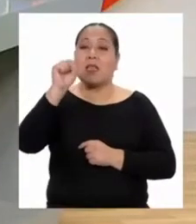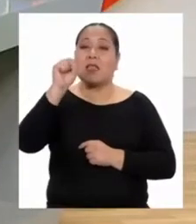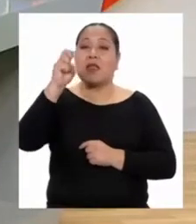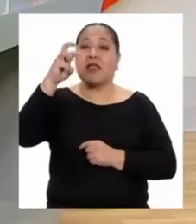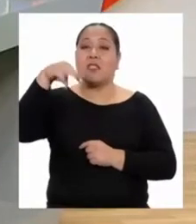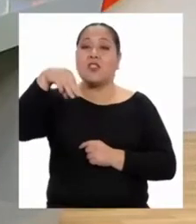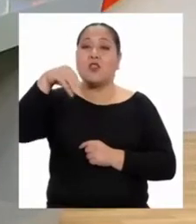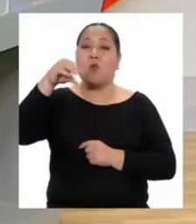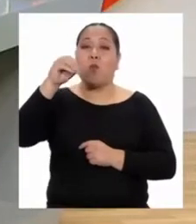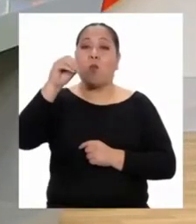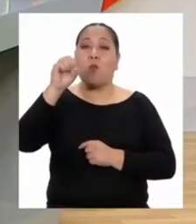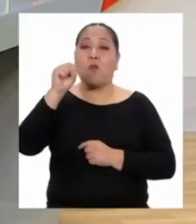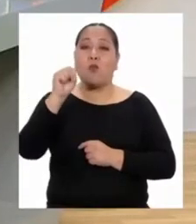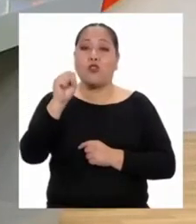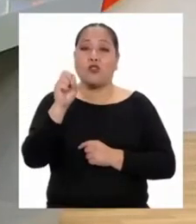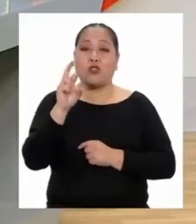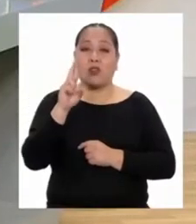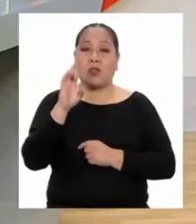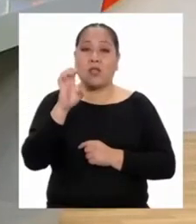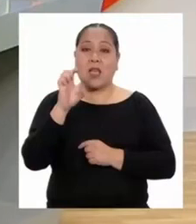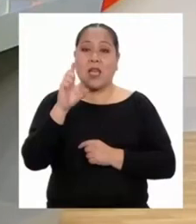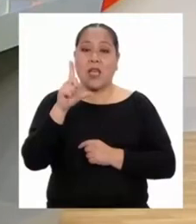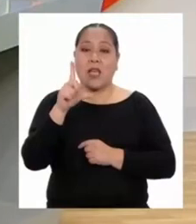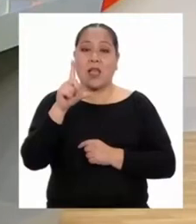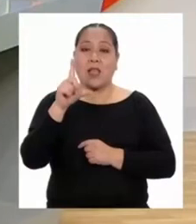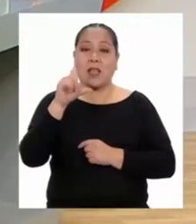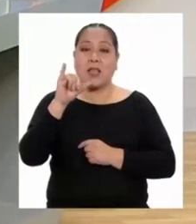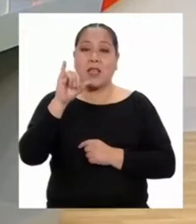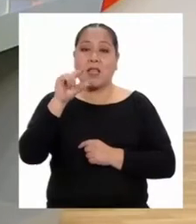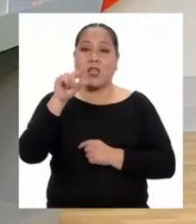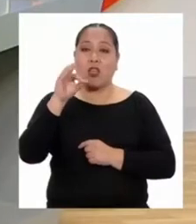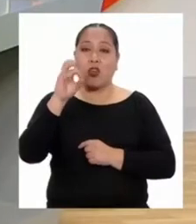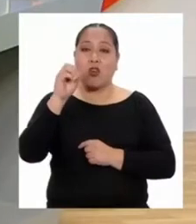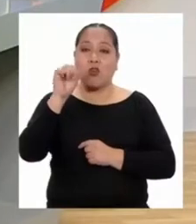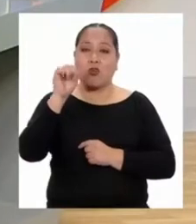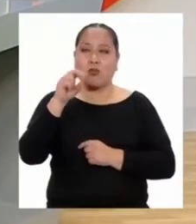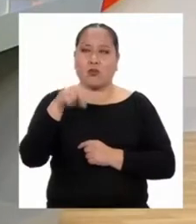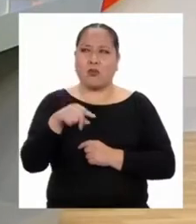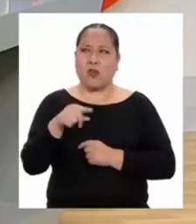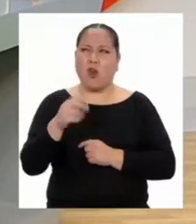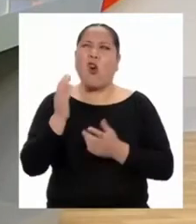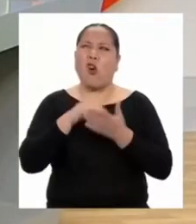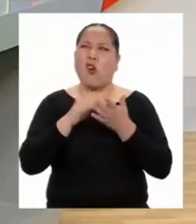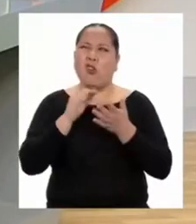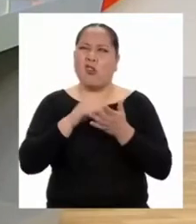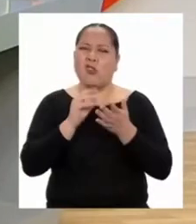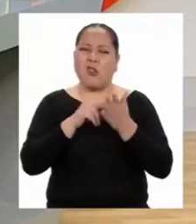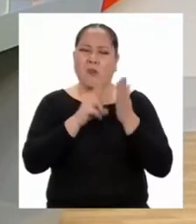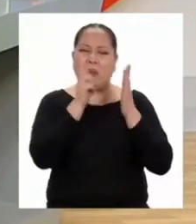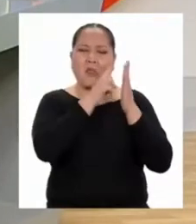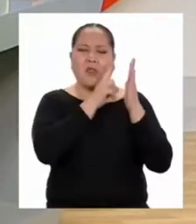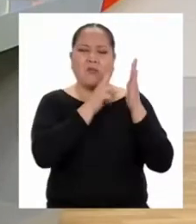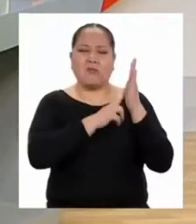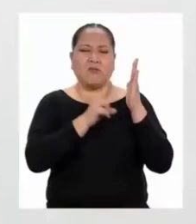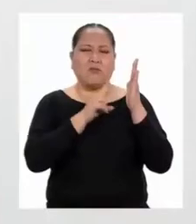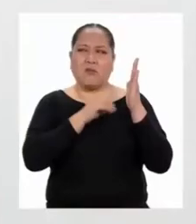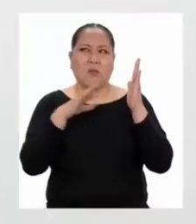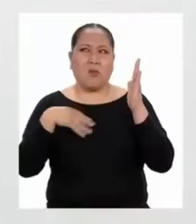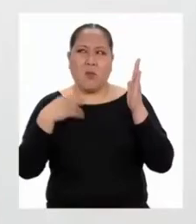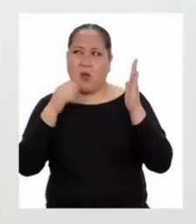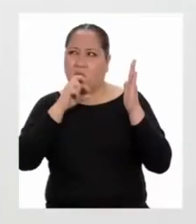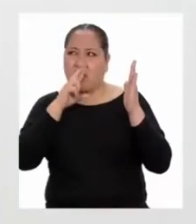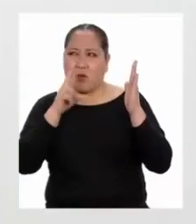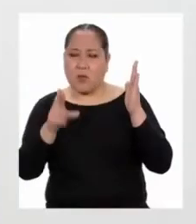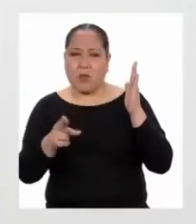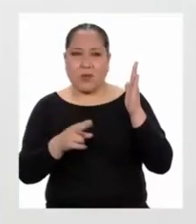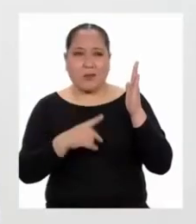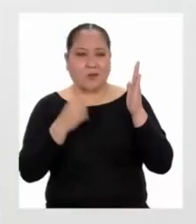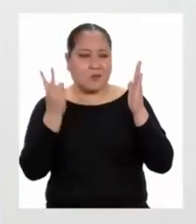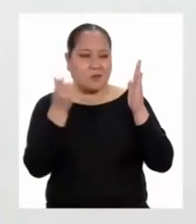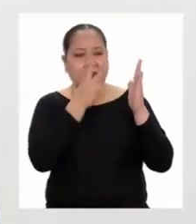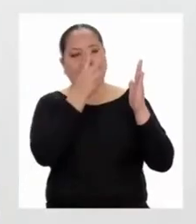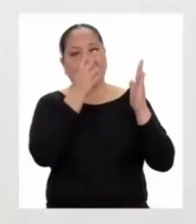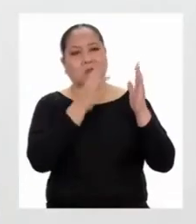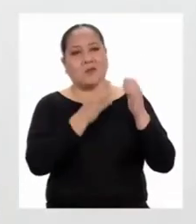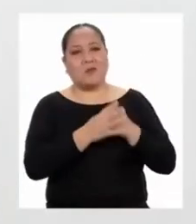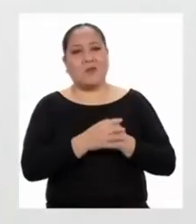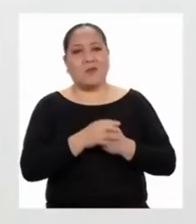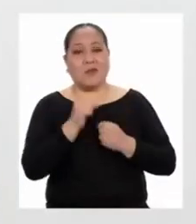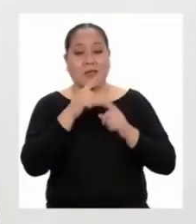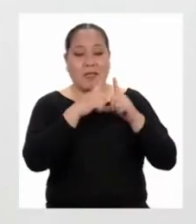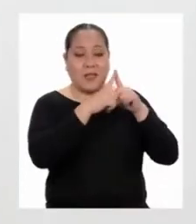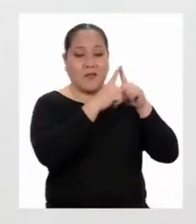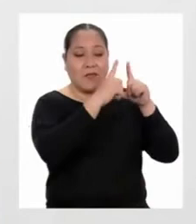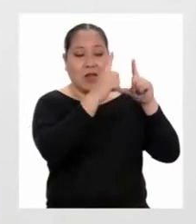Para contestarle la pregunta necesito ver nuevamente el texto, porque si no, no voy a poder contestarle. Adelante. El